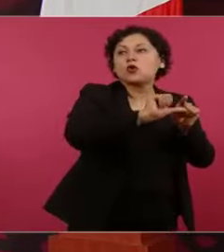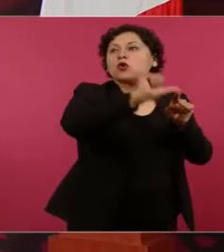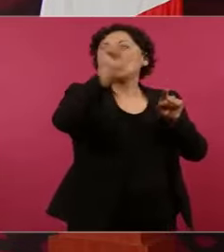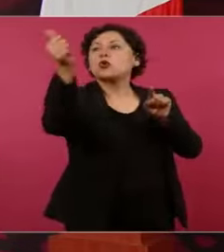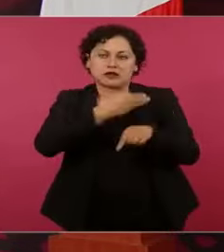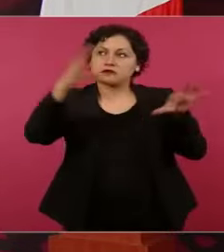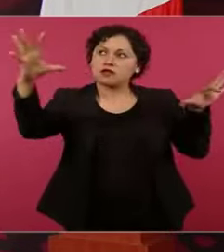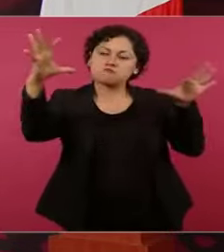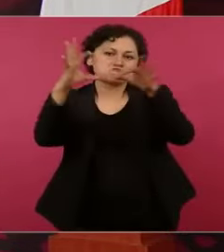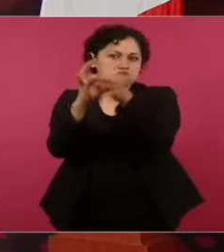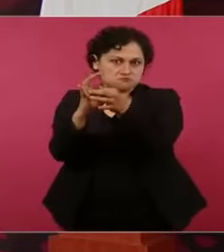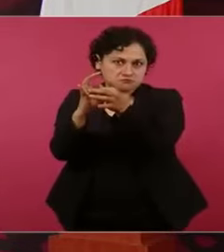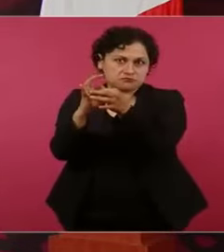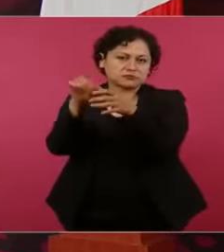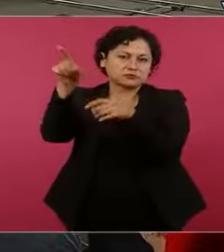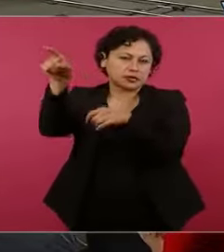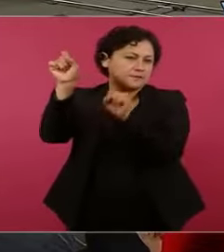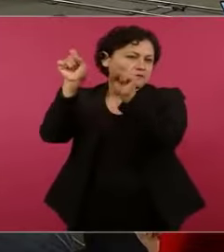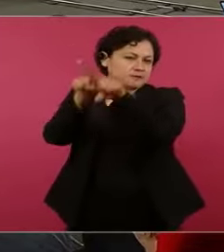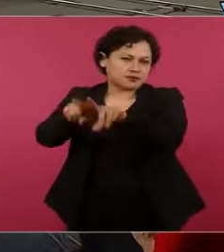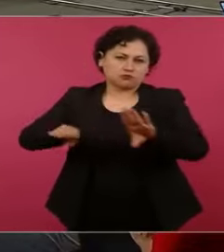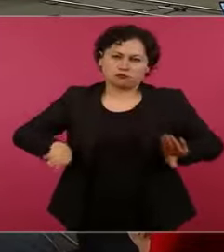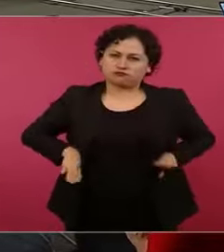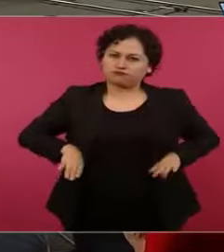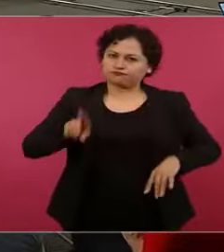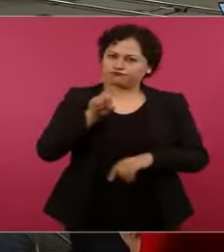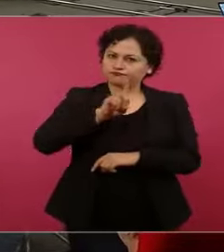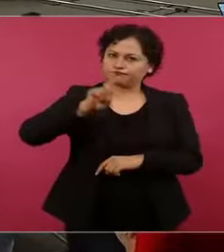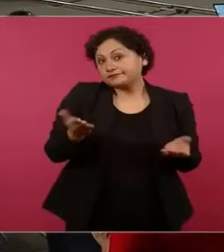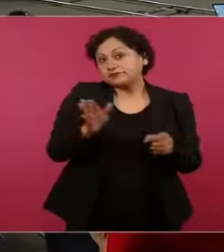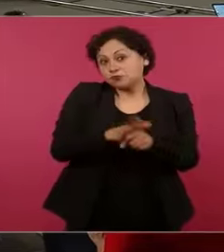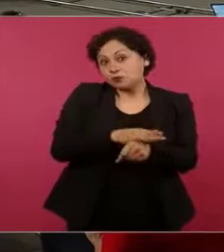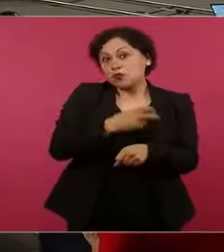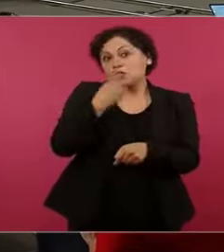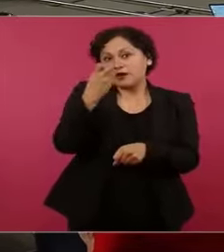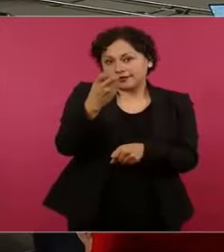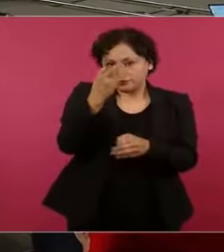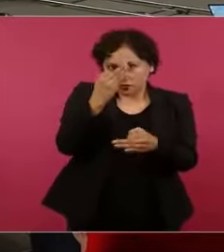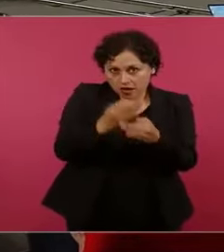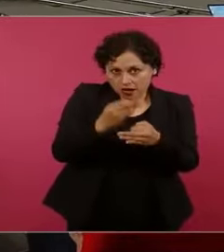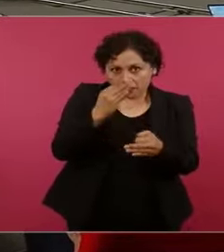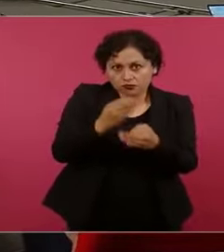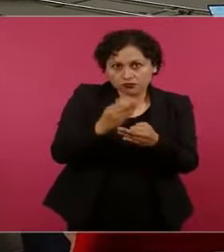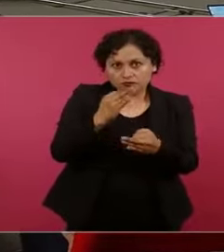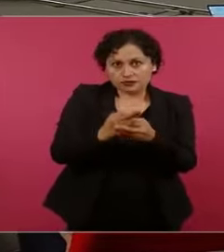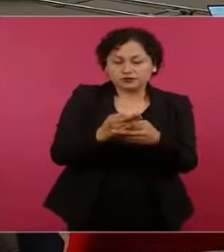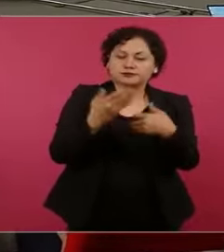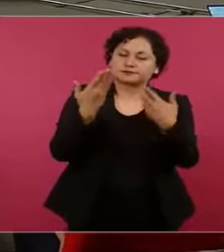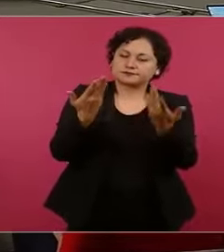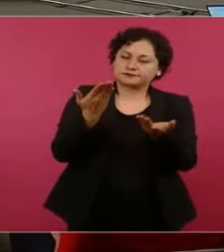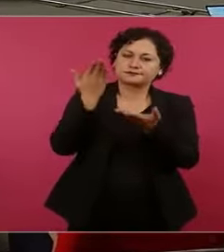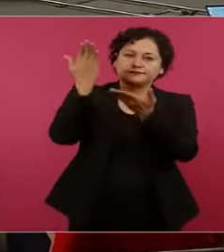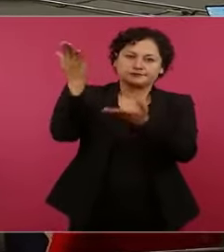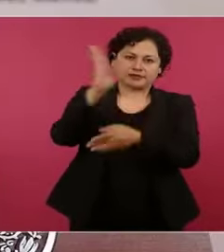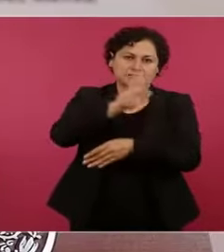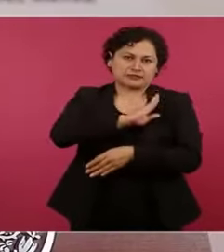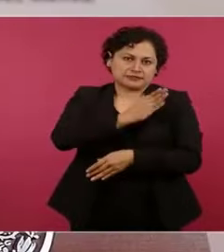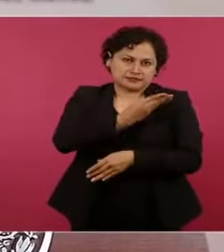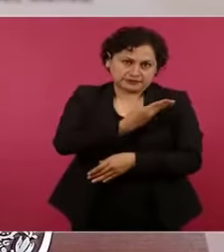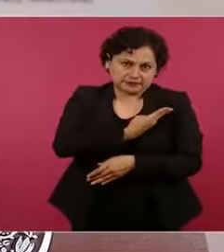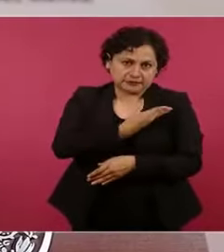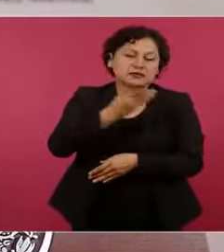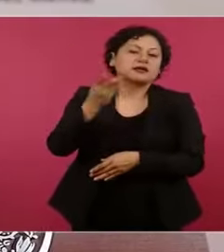de España. Pero pues para agradecerle a este legislador